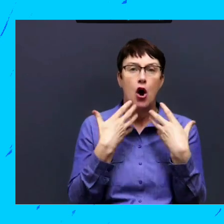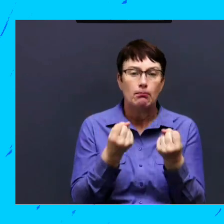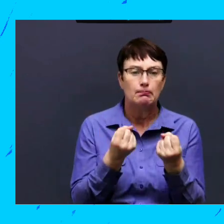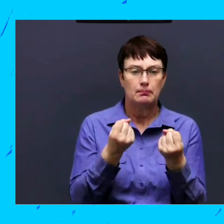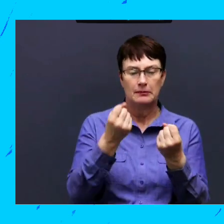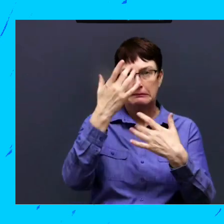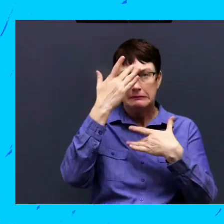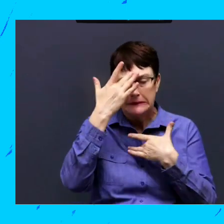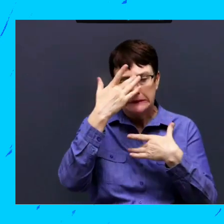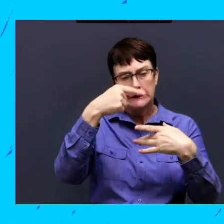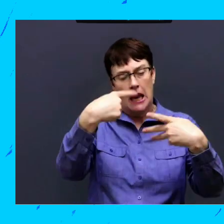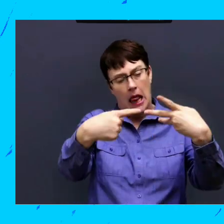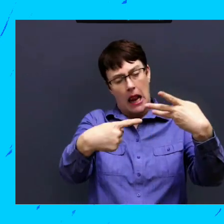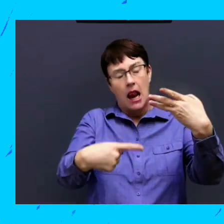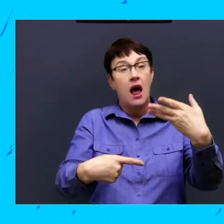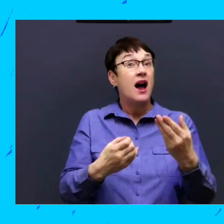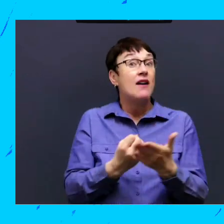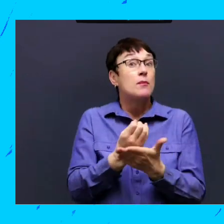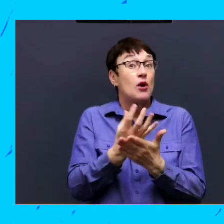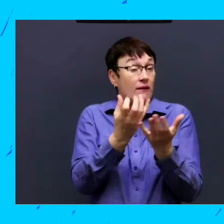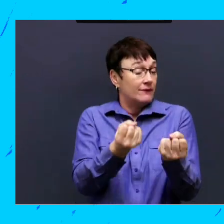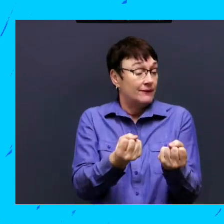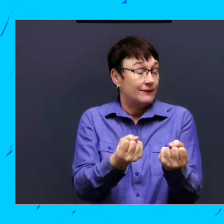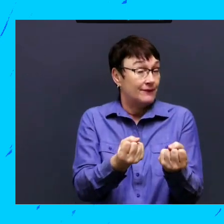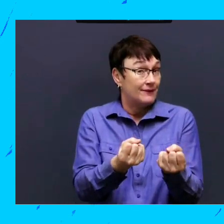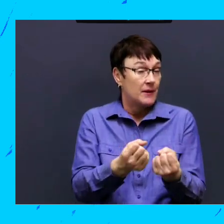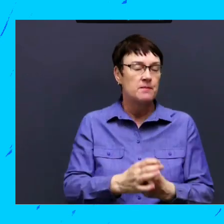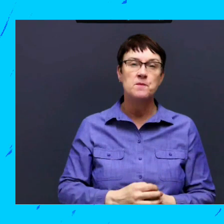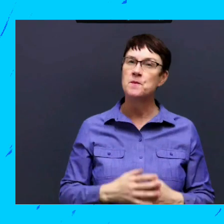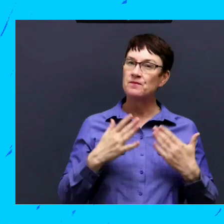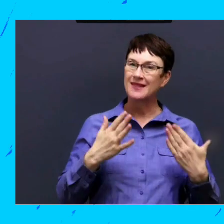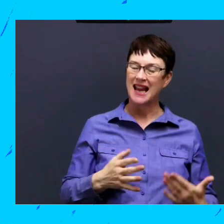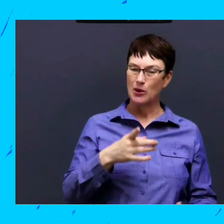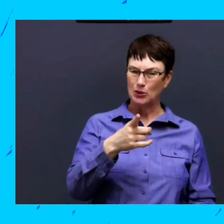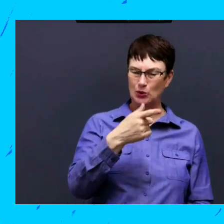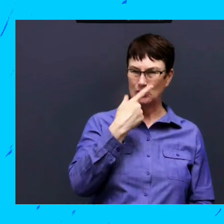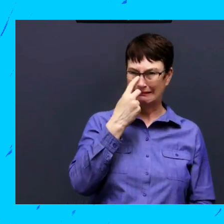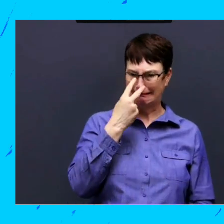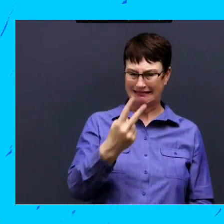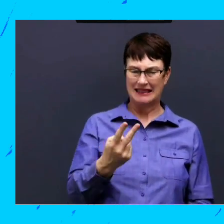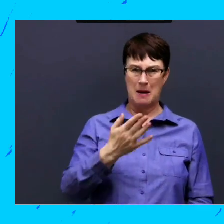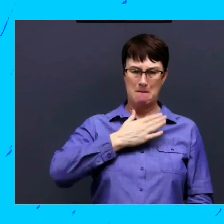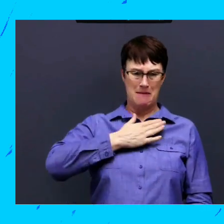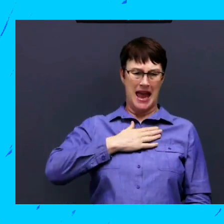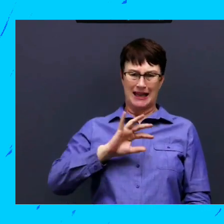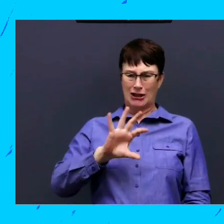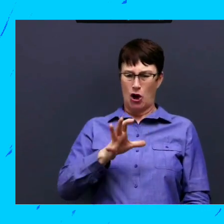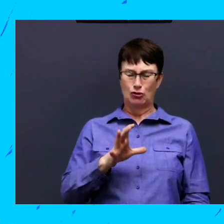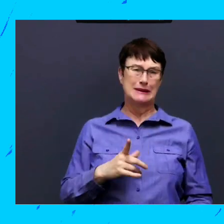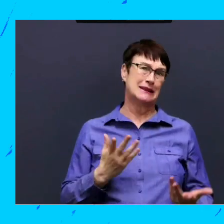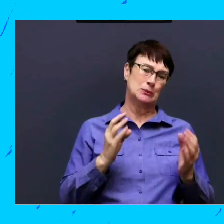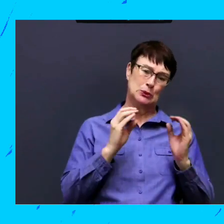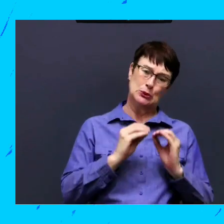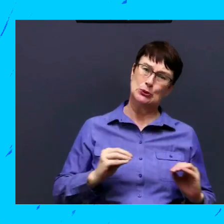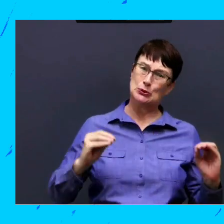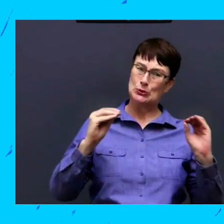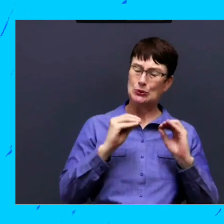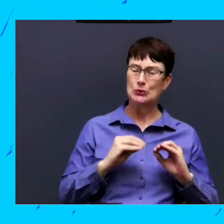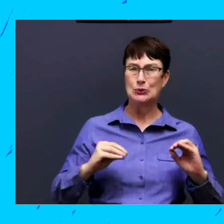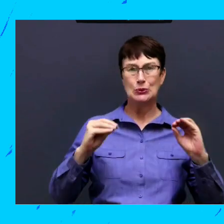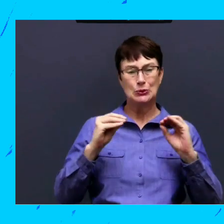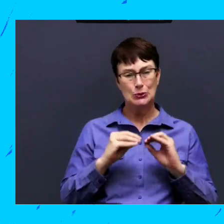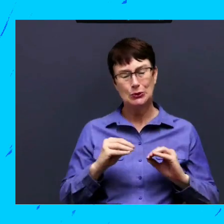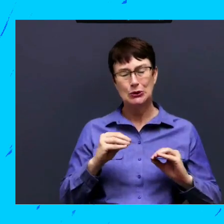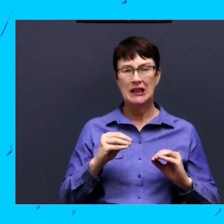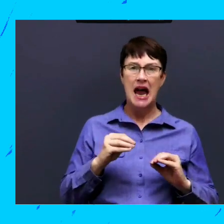tercero, si no encuentran estimaciones de datos en sus países, usen las estimaciones regionales y